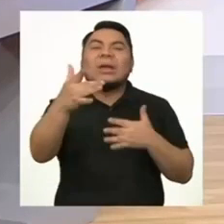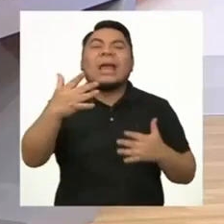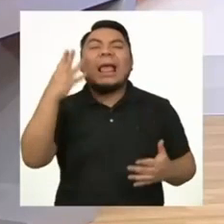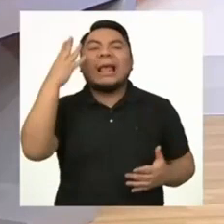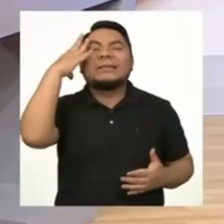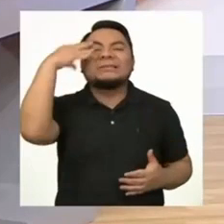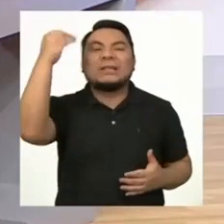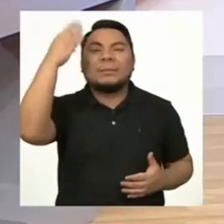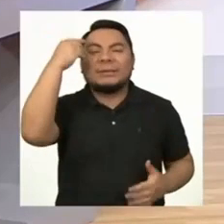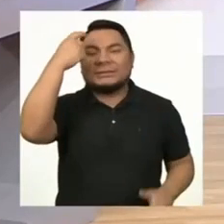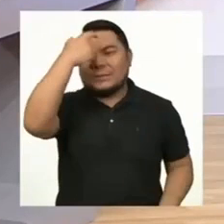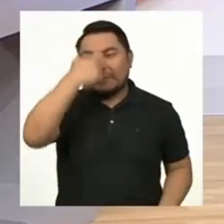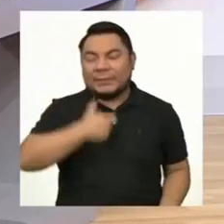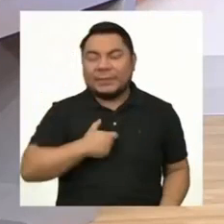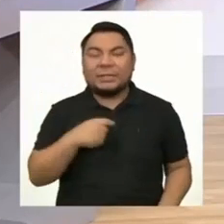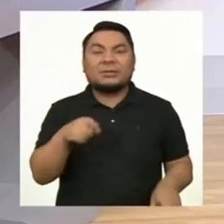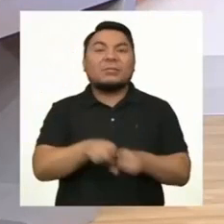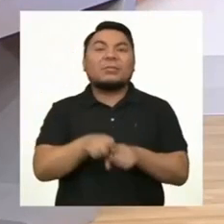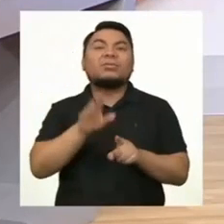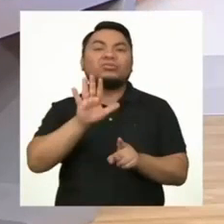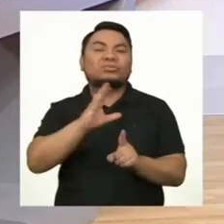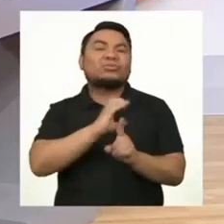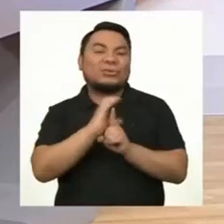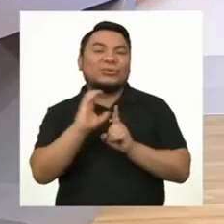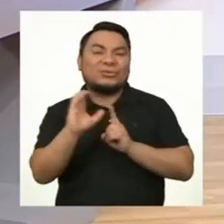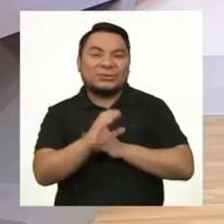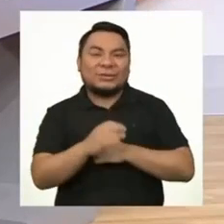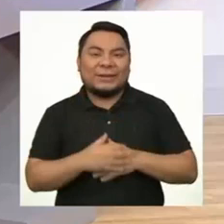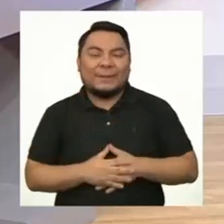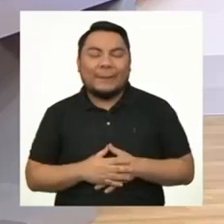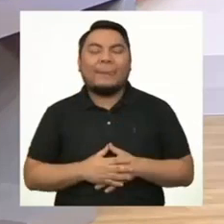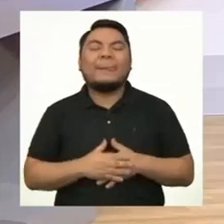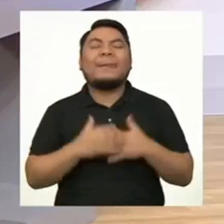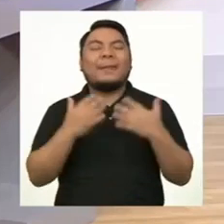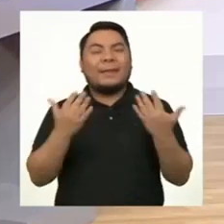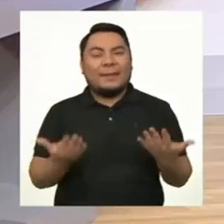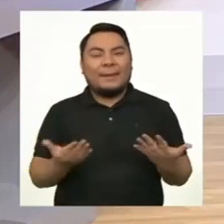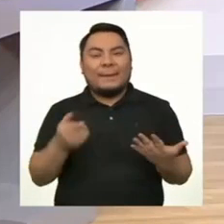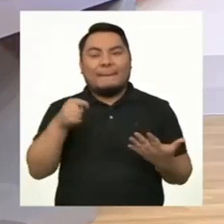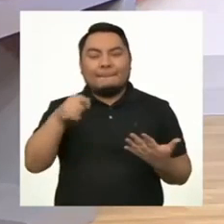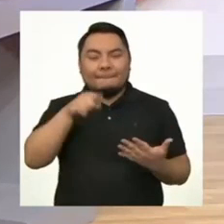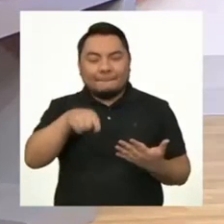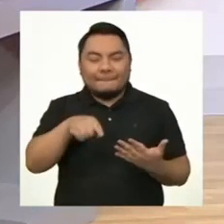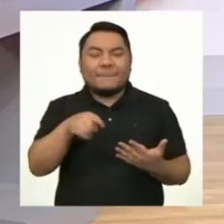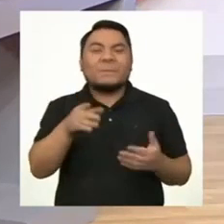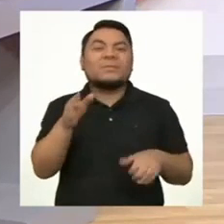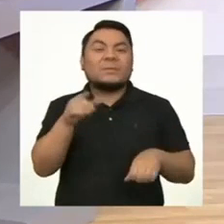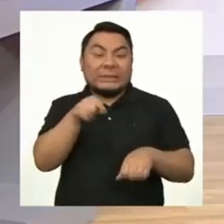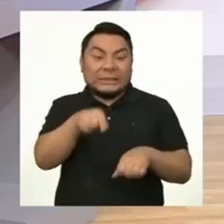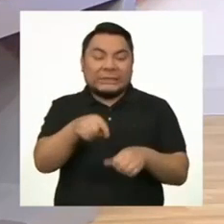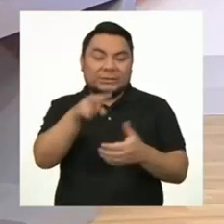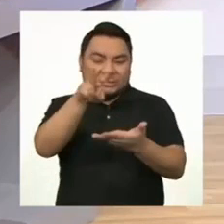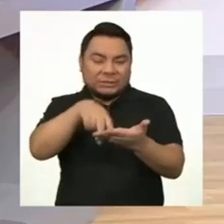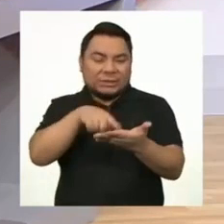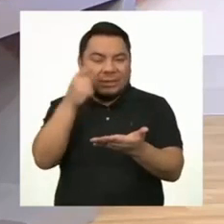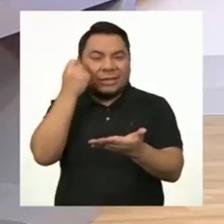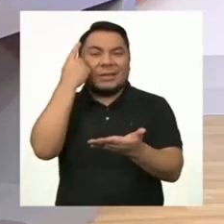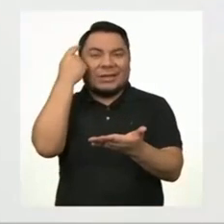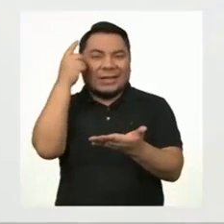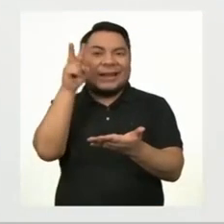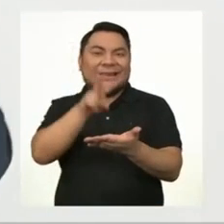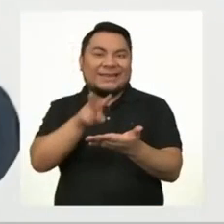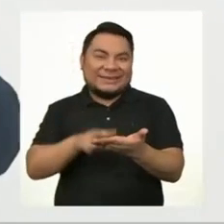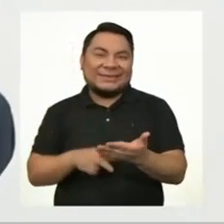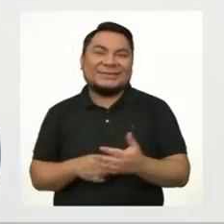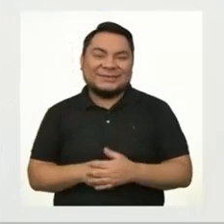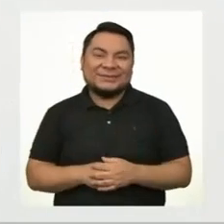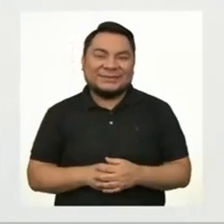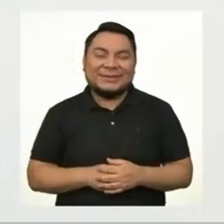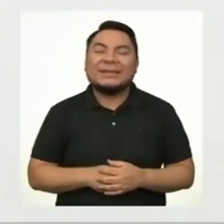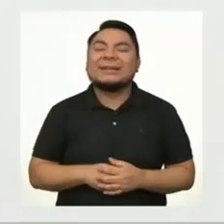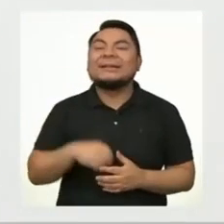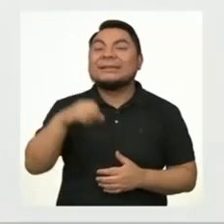experiencias personales y nuestra cultura. Usar ese marco de referencia nos ayuda a entender lo que leemos.